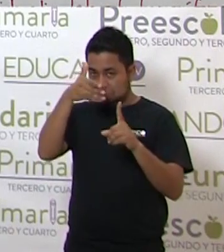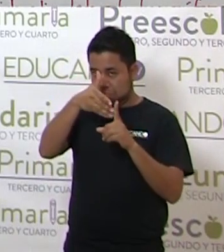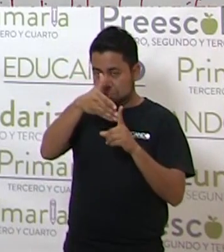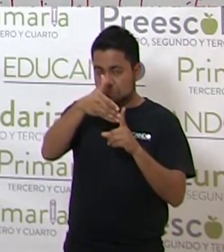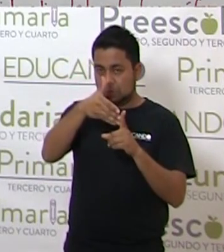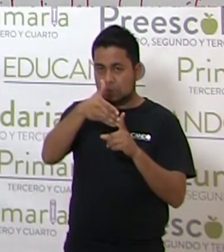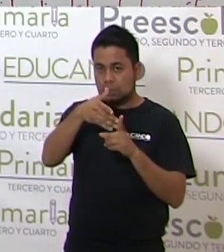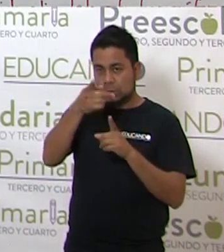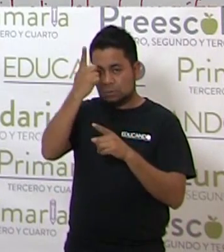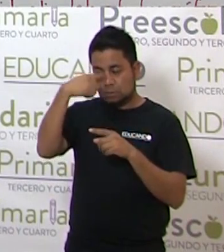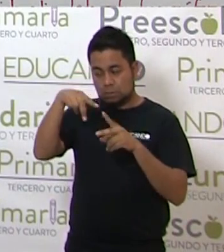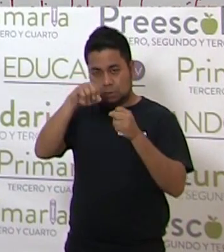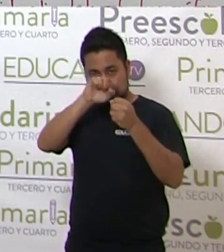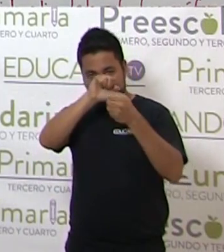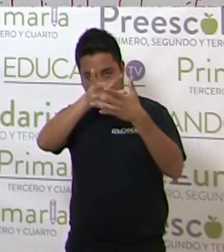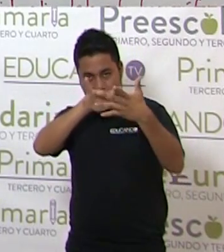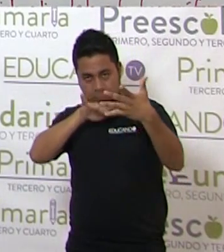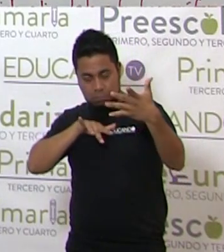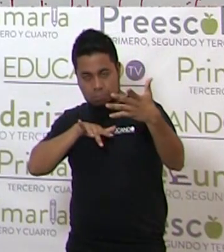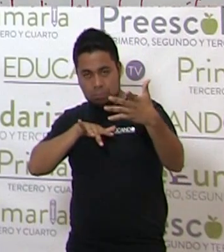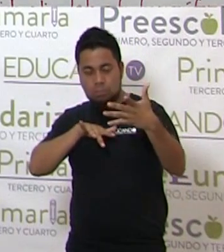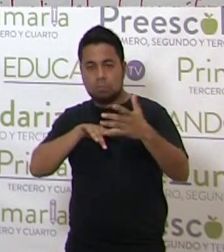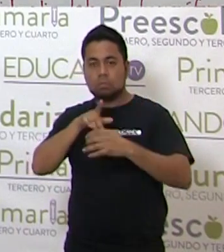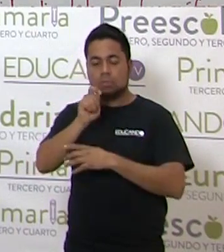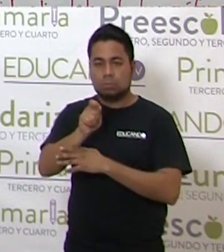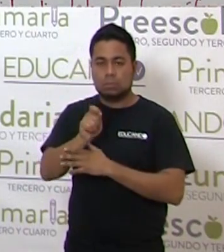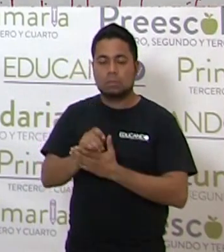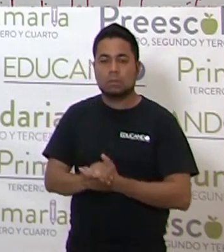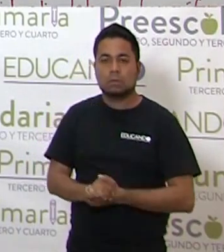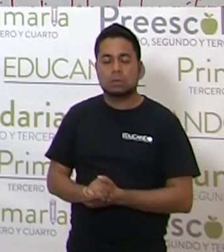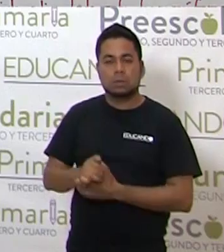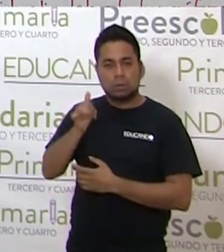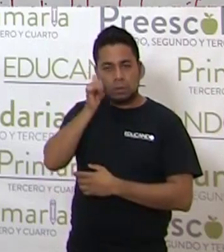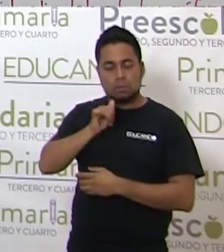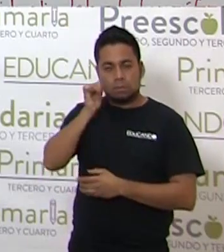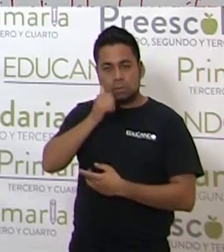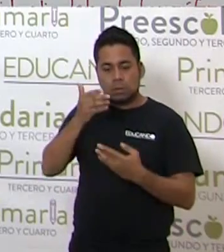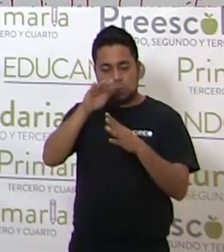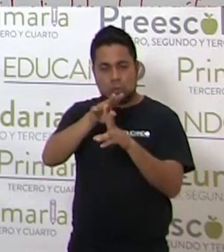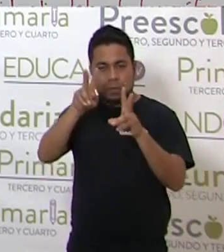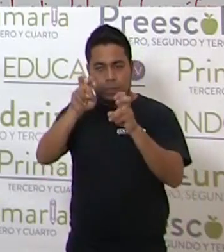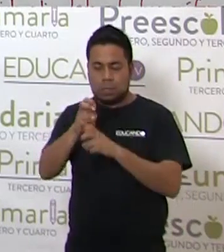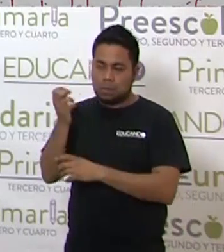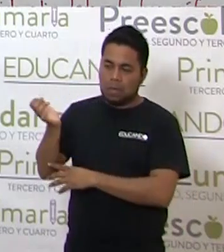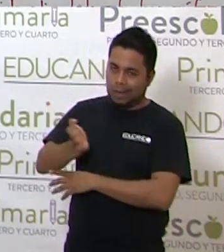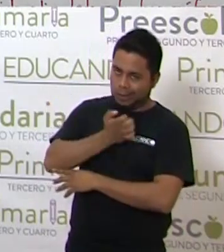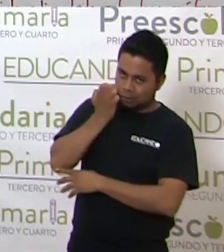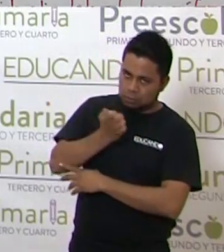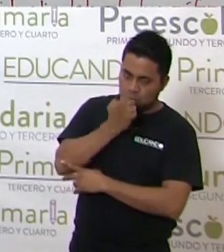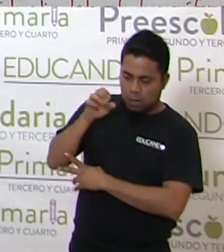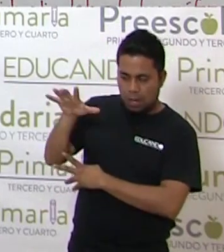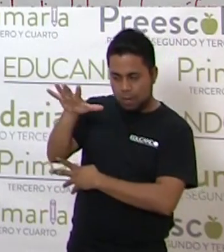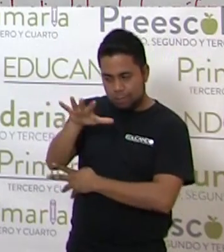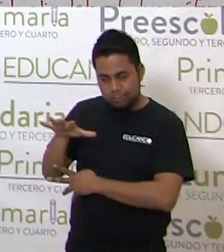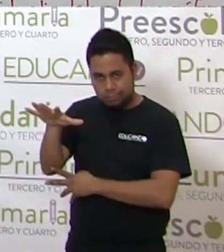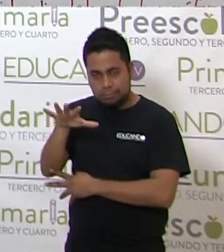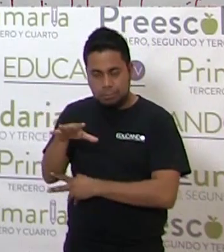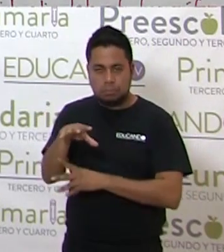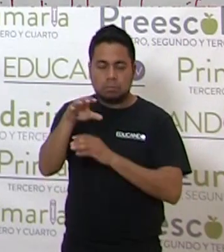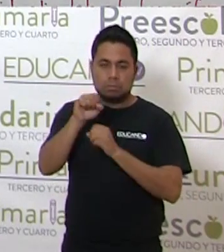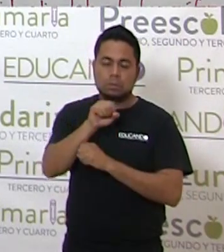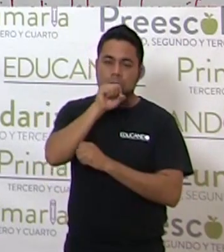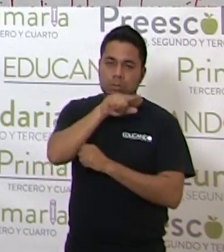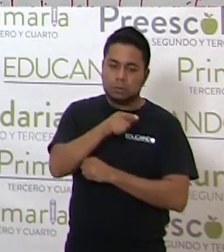de textos generalmente son en el ámbito de la escuela y en